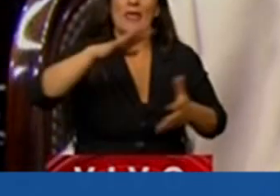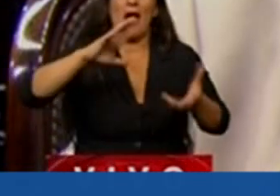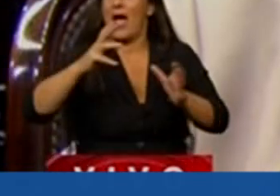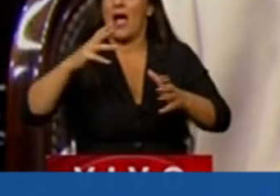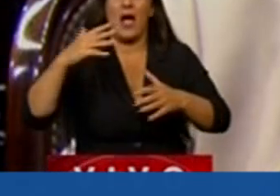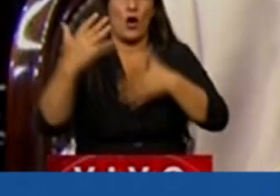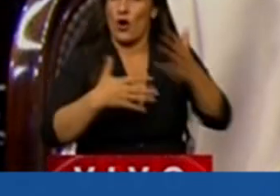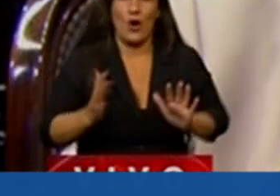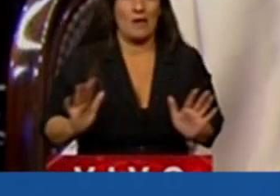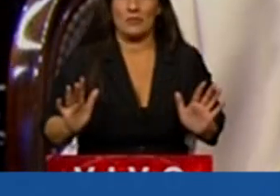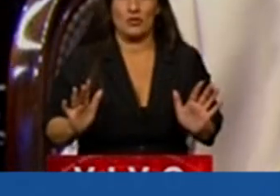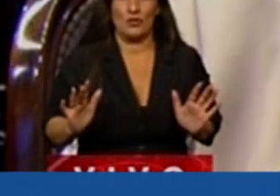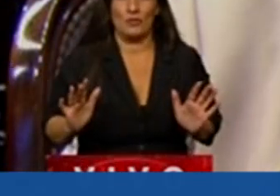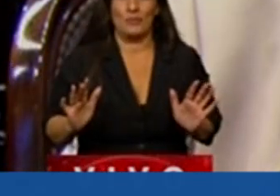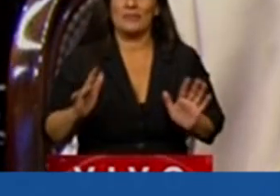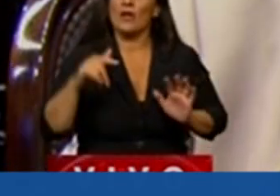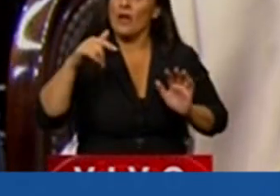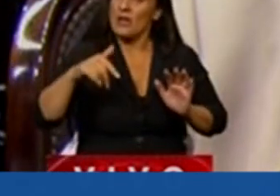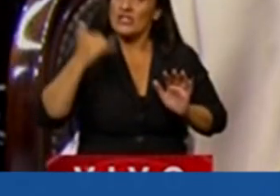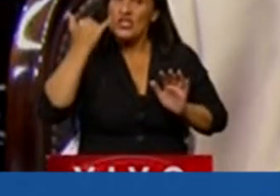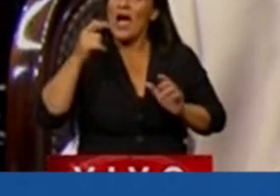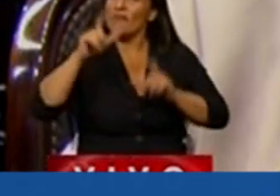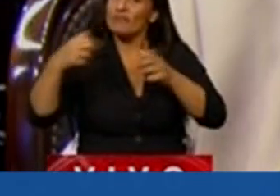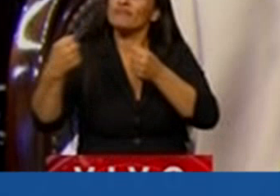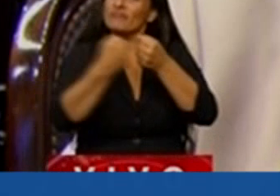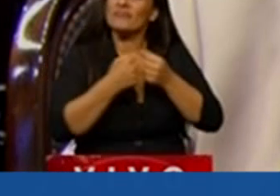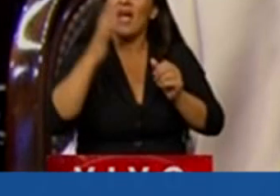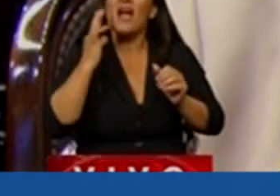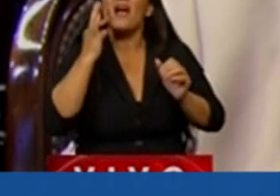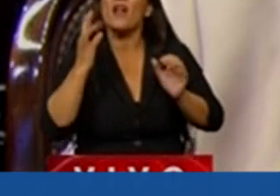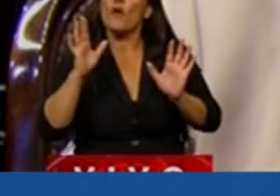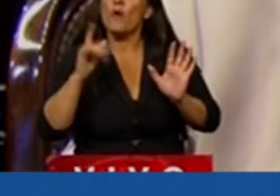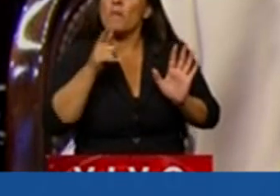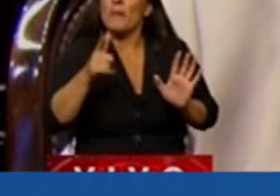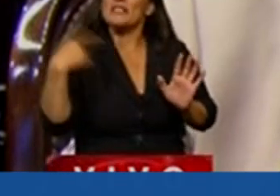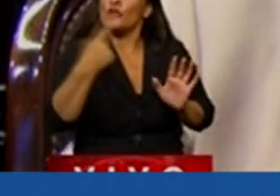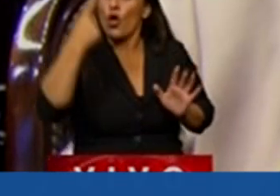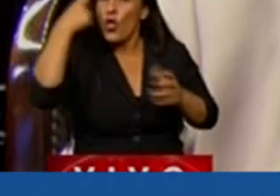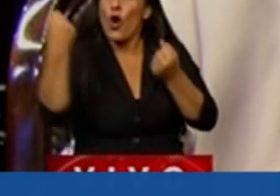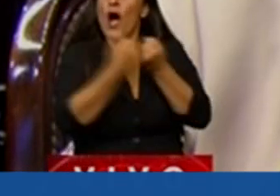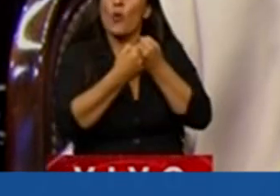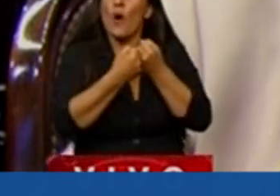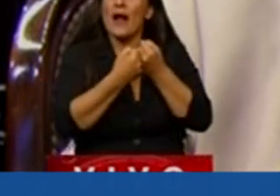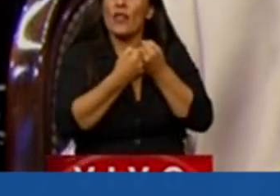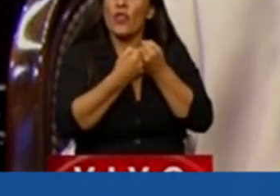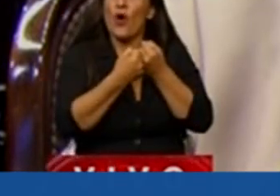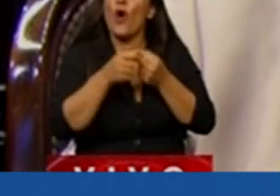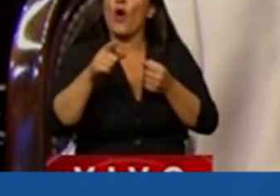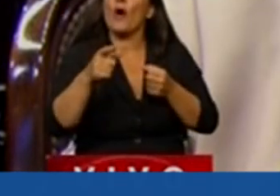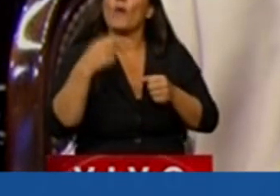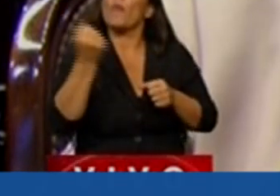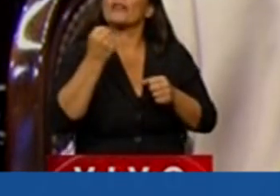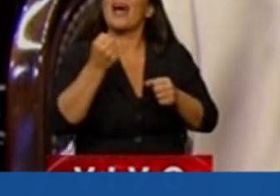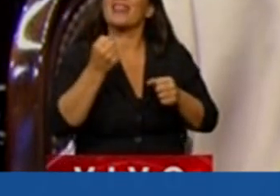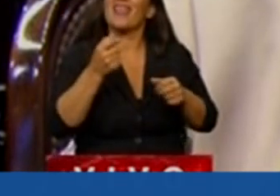Hemos construido algunos consensos. Yo creo que todos coincidimos en que el equilibrio fiscal es mejor que el